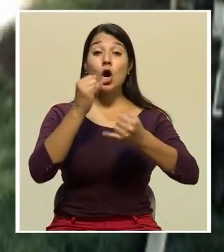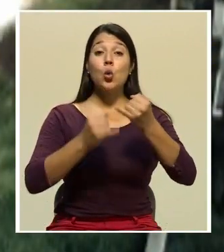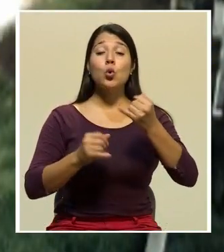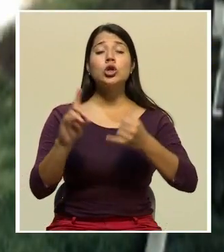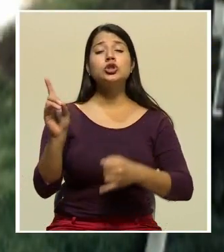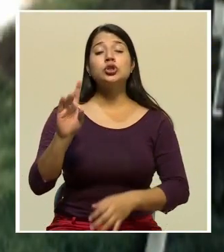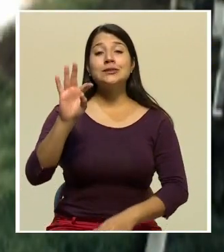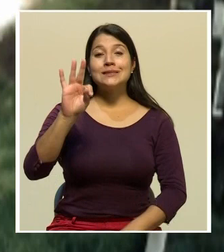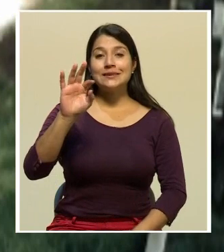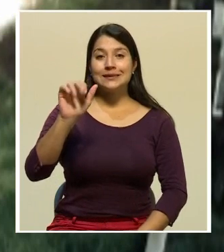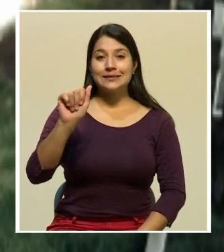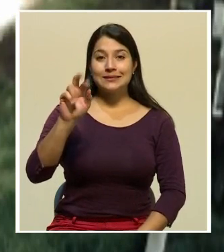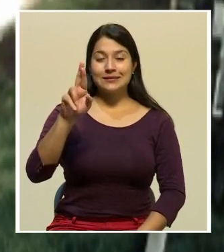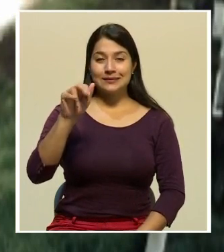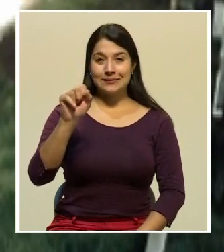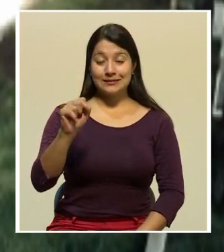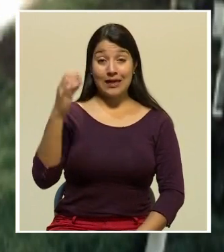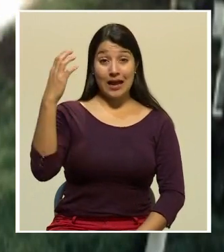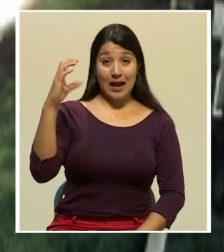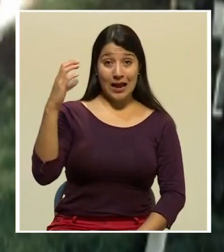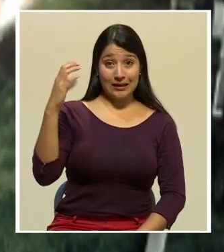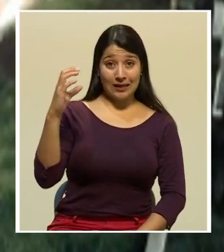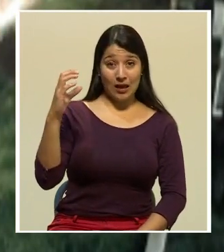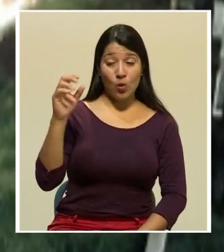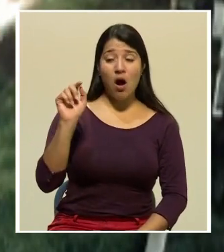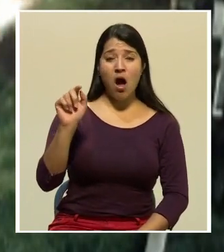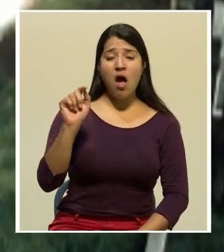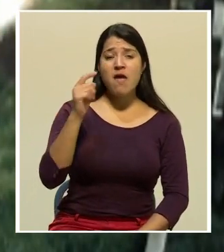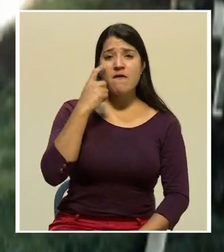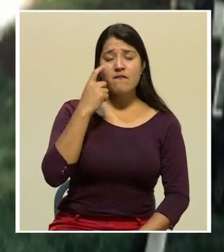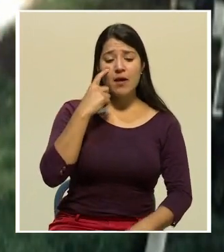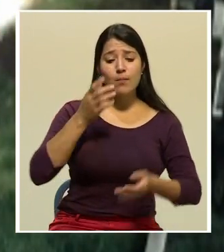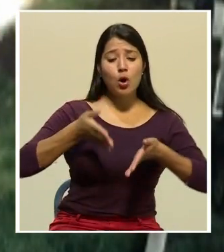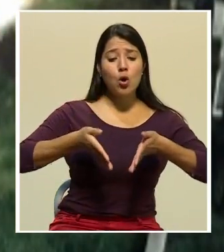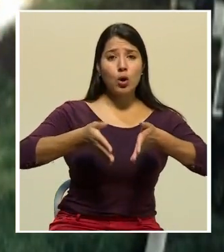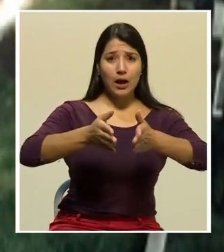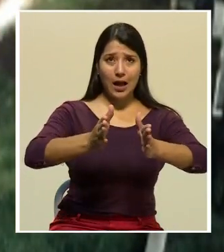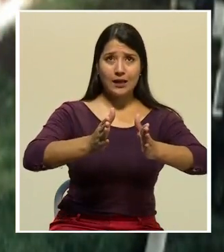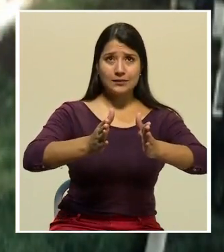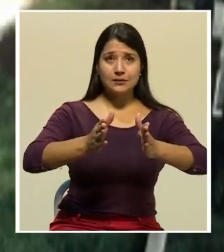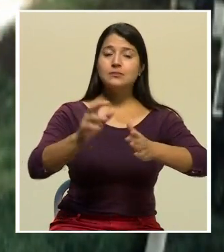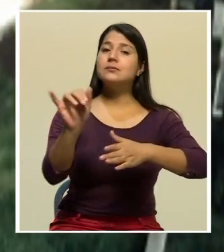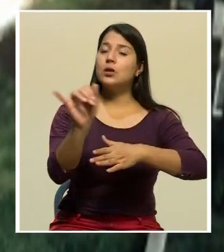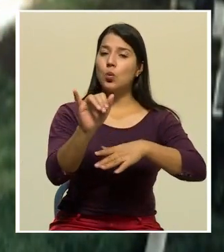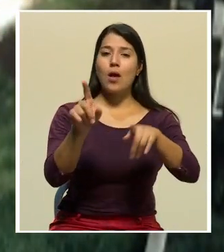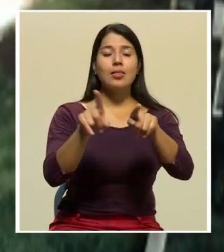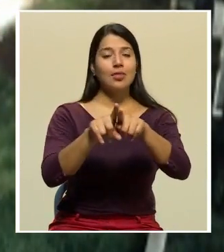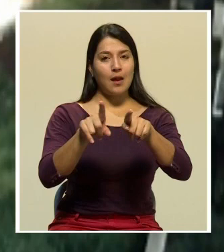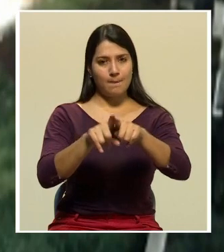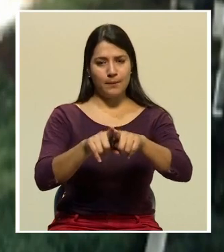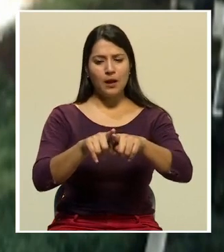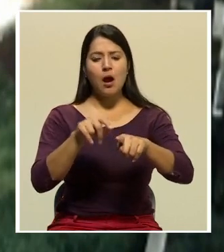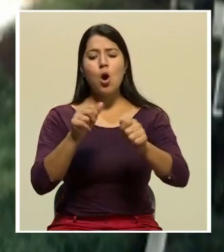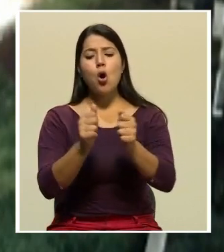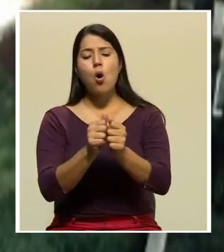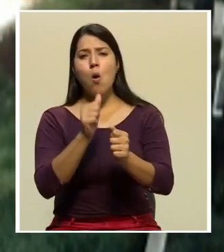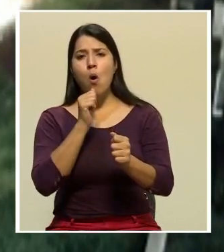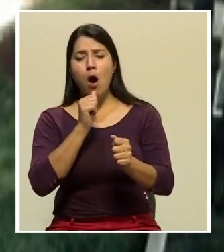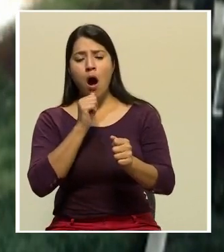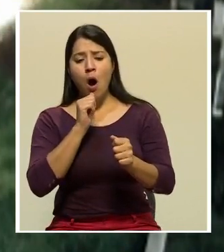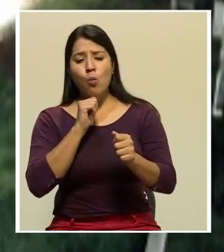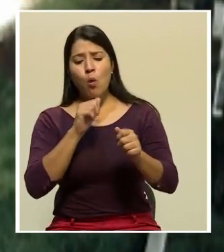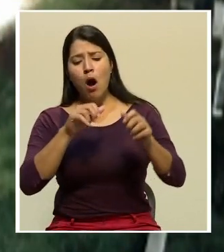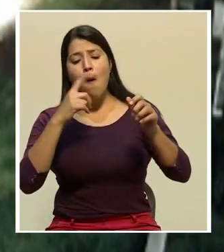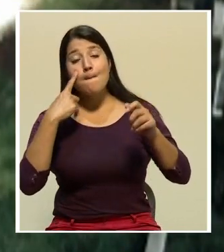Taras de Cartago, en donde vemos superficie de rodaje también en condiciones